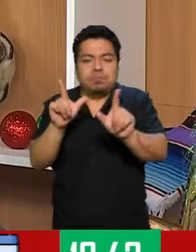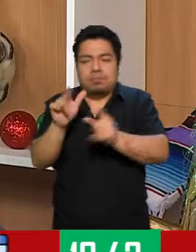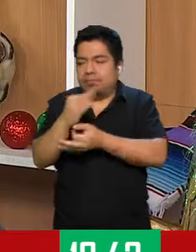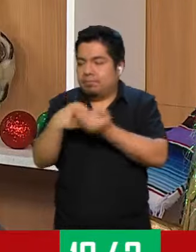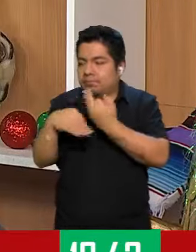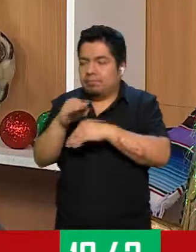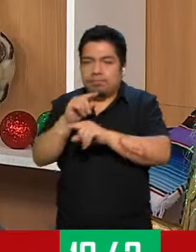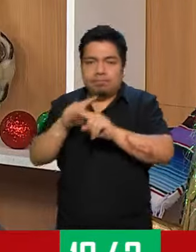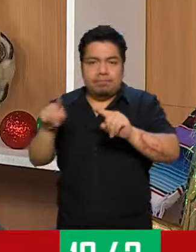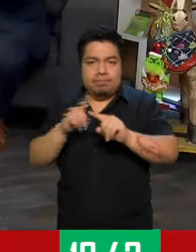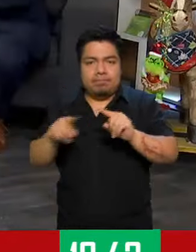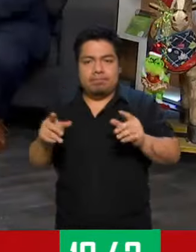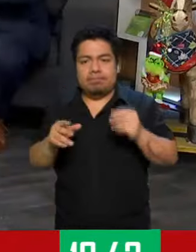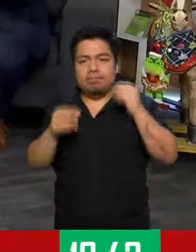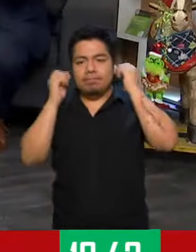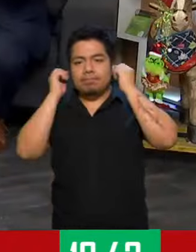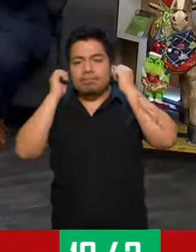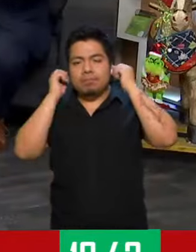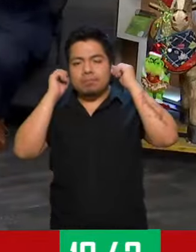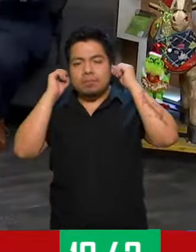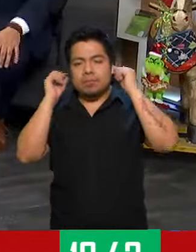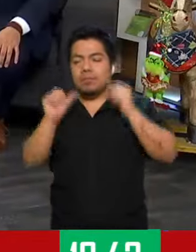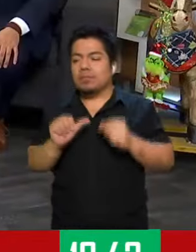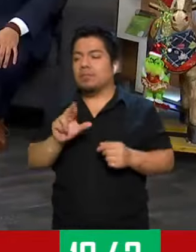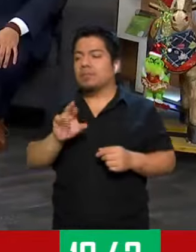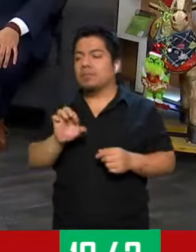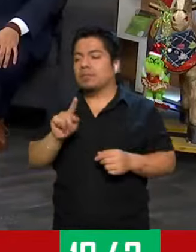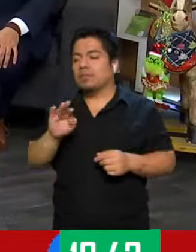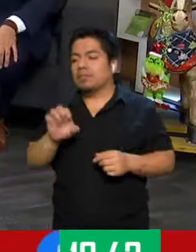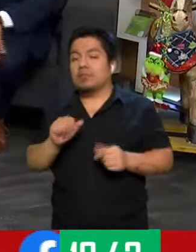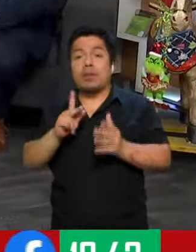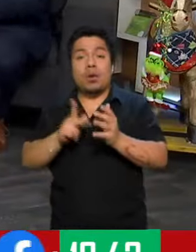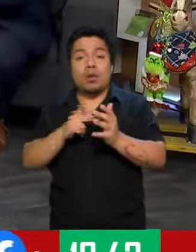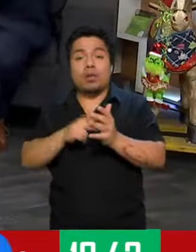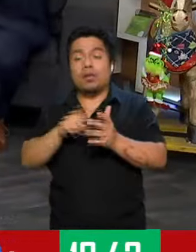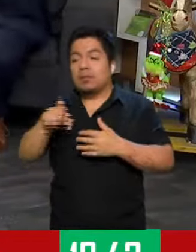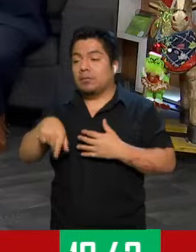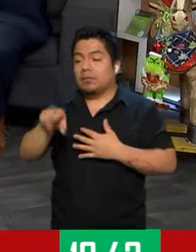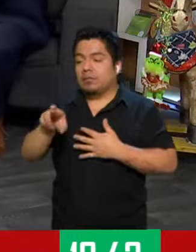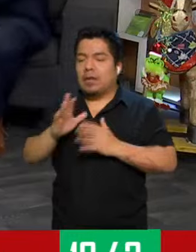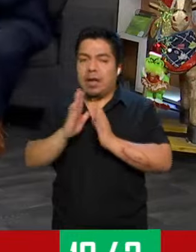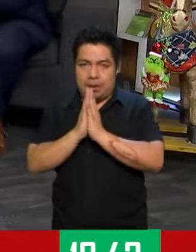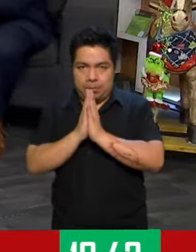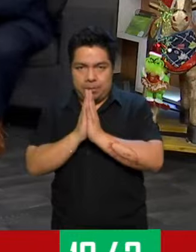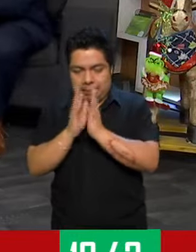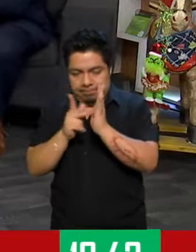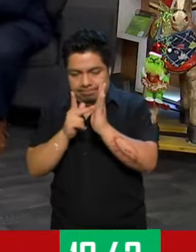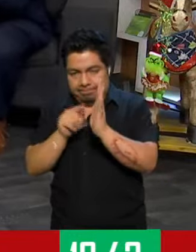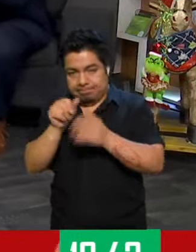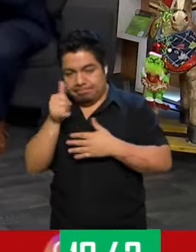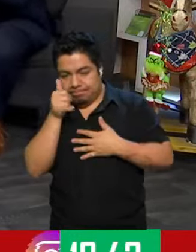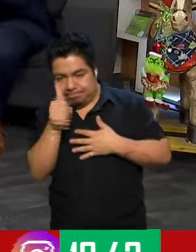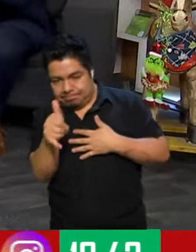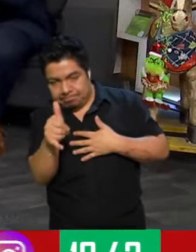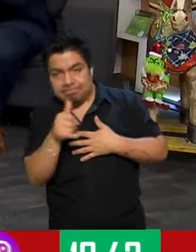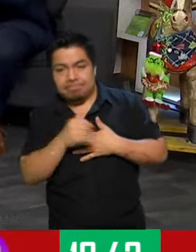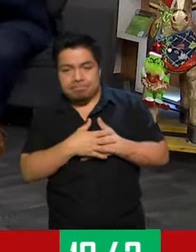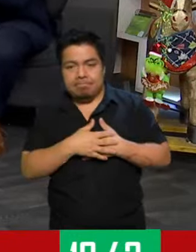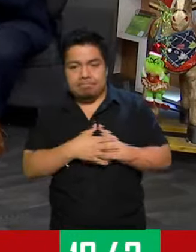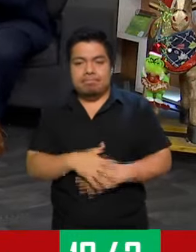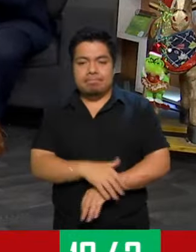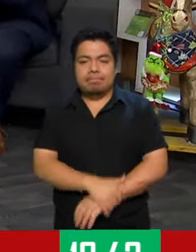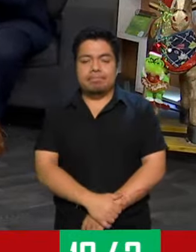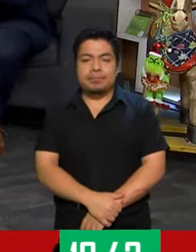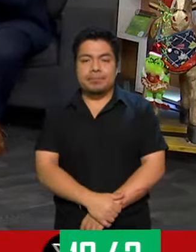cualquier alcaldía. No seas malito, Aristides, vuelve a poner por favor el QR para que la gente claro, en casa con mucho gusto. Lo vuelva a tener. Con mucho ahí gusto. Está. No, ¿cómo